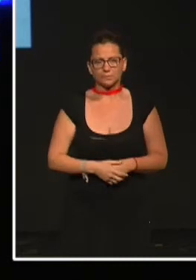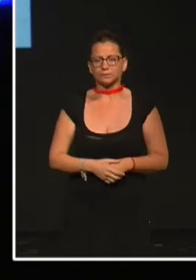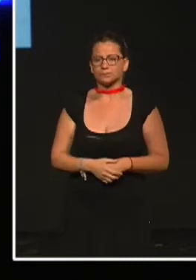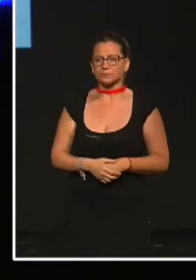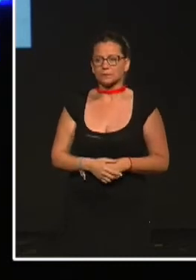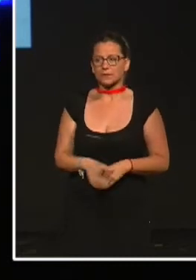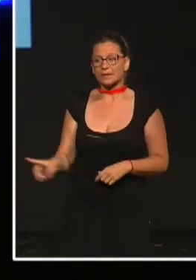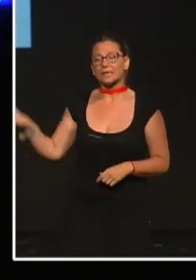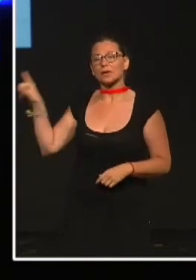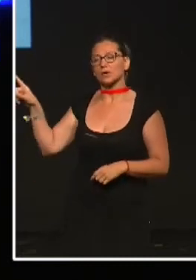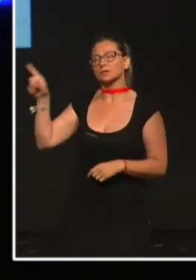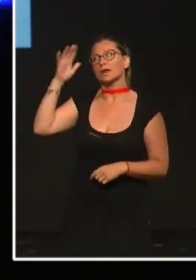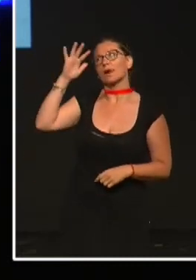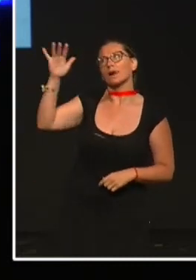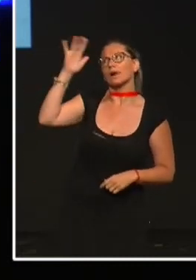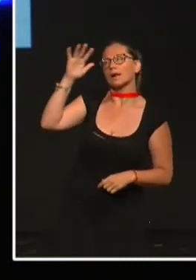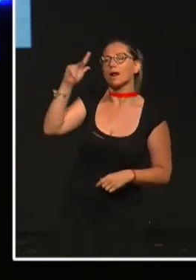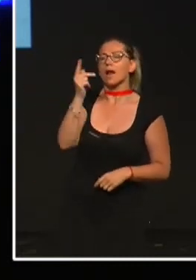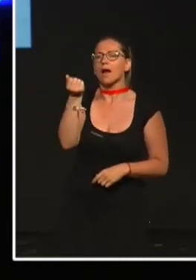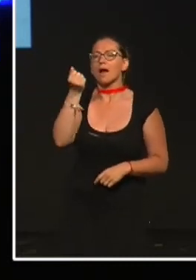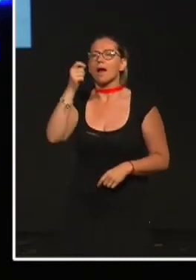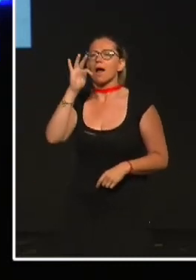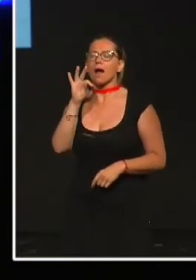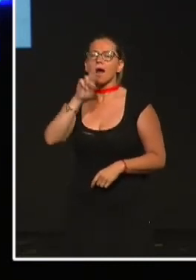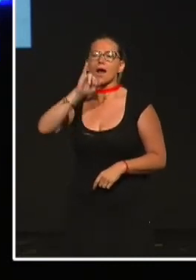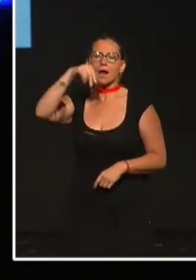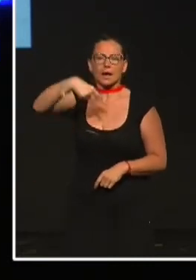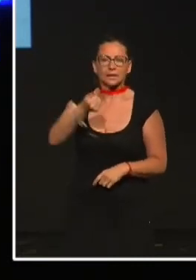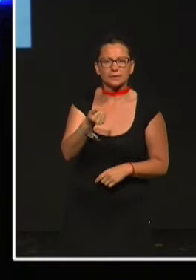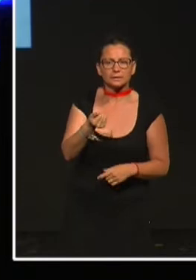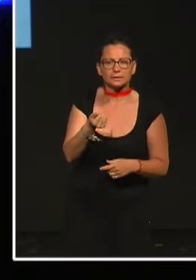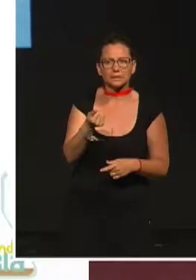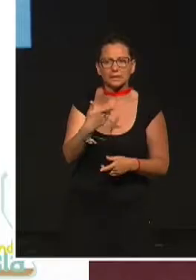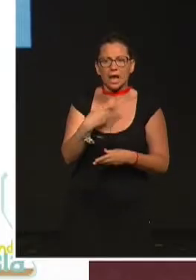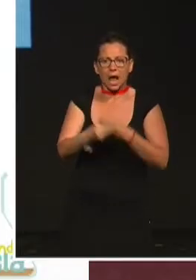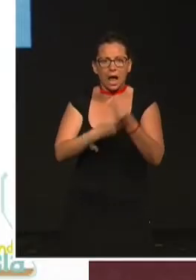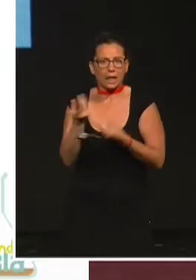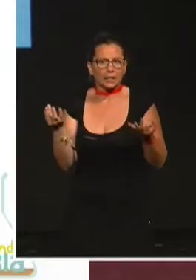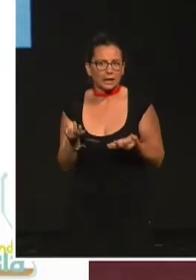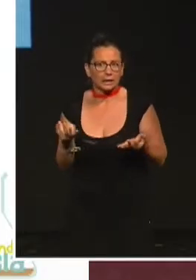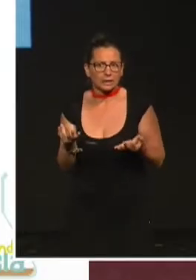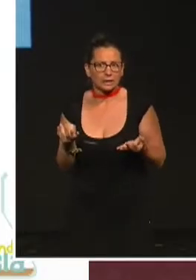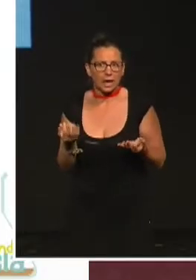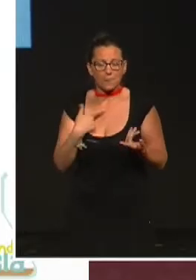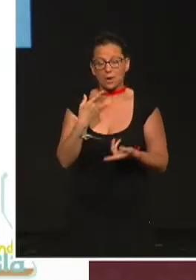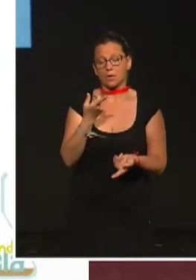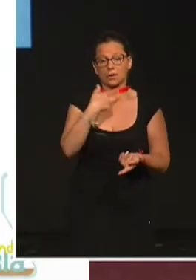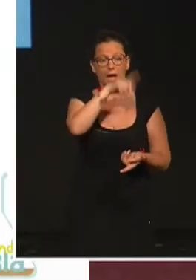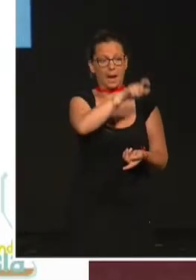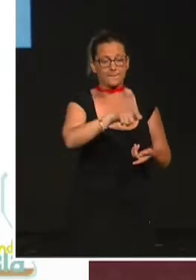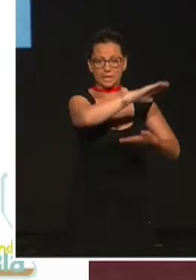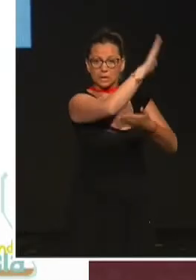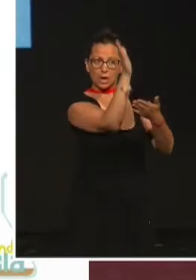Y es que con este sueño, Catherine Spray no quiso hacer otra cosa que lo que hacen los poetas o también